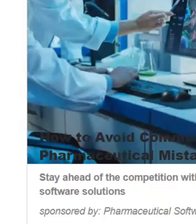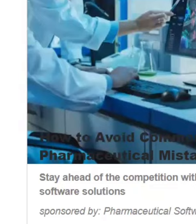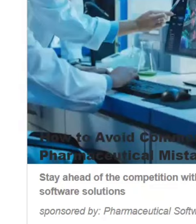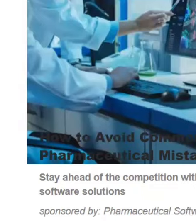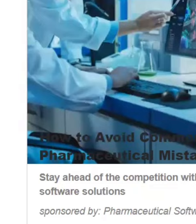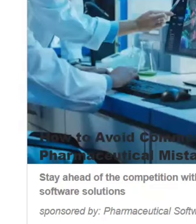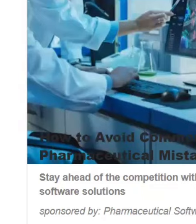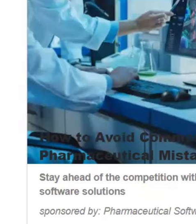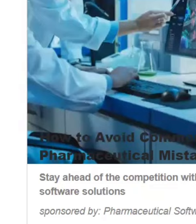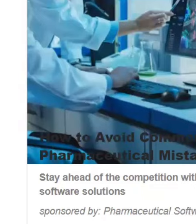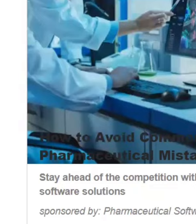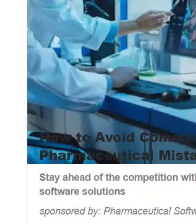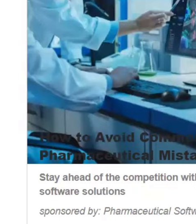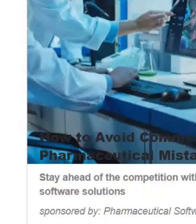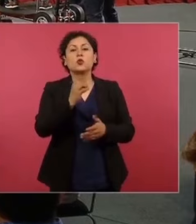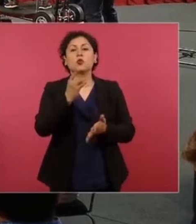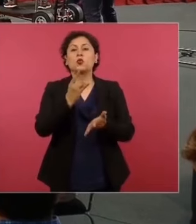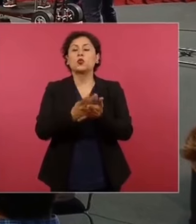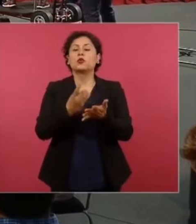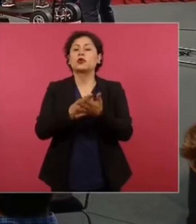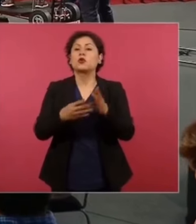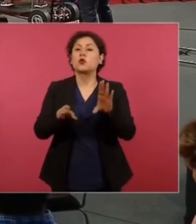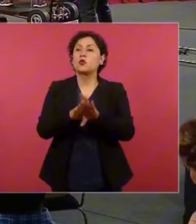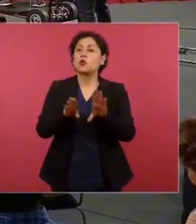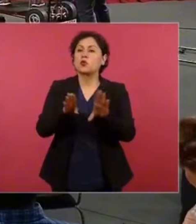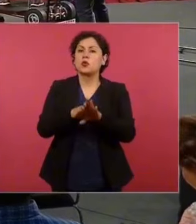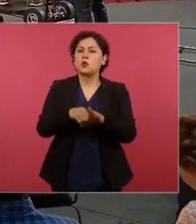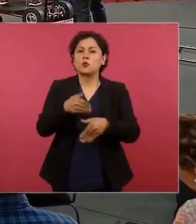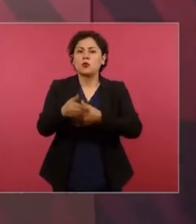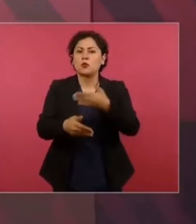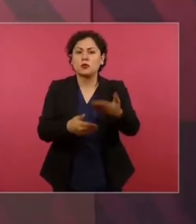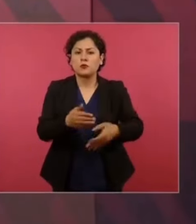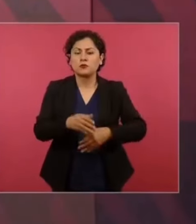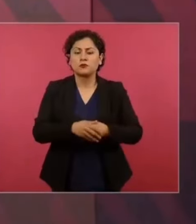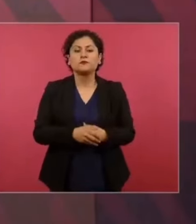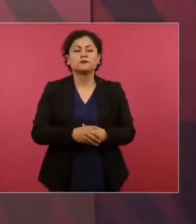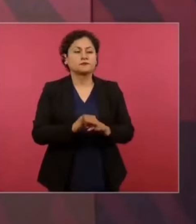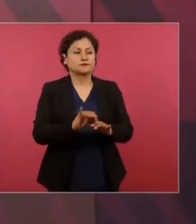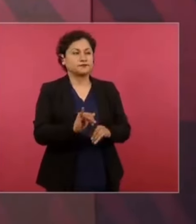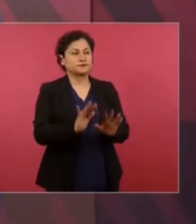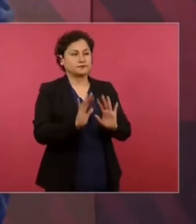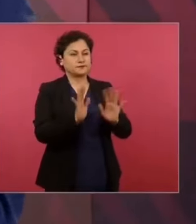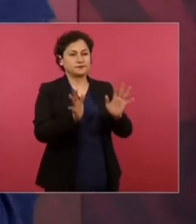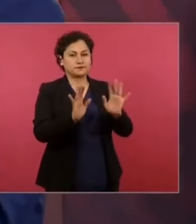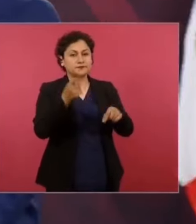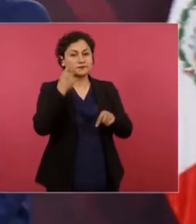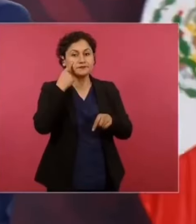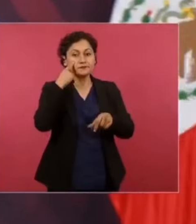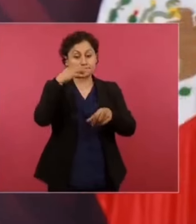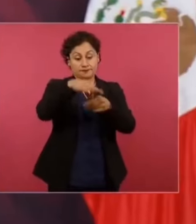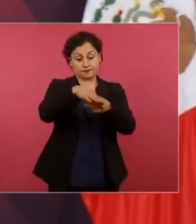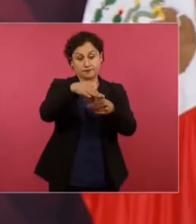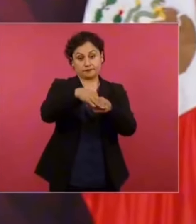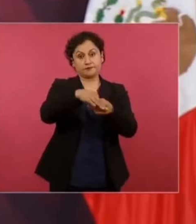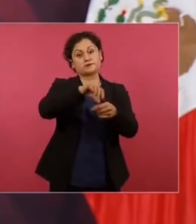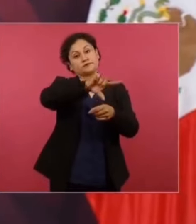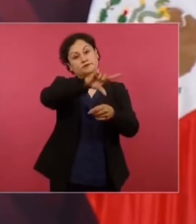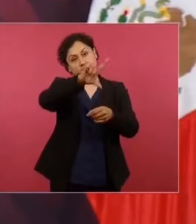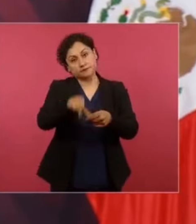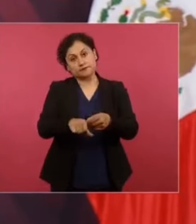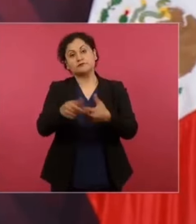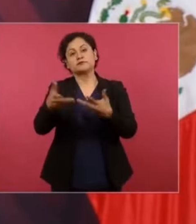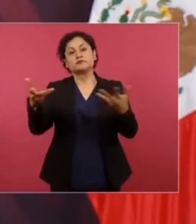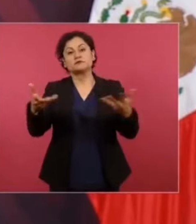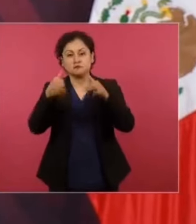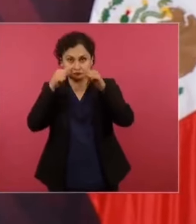adultos mayores a Estados Unidos pasando las elecciones ya que lo que lo vean pero es